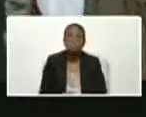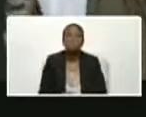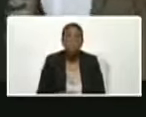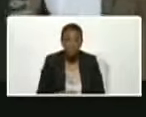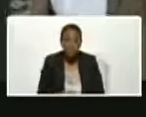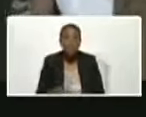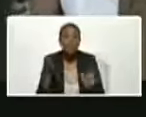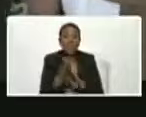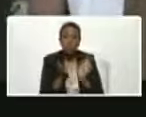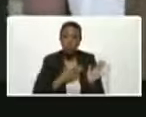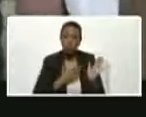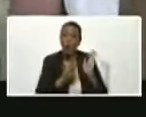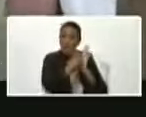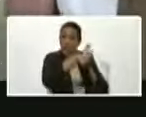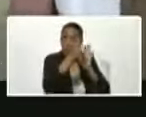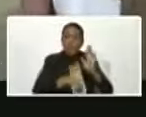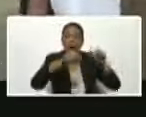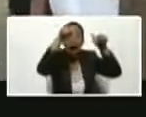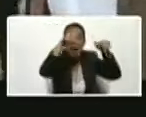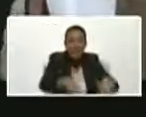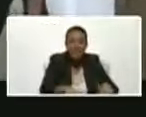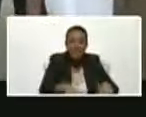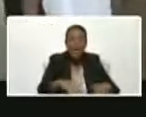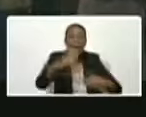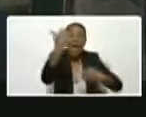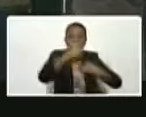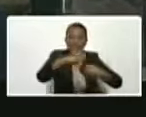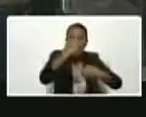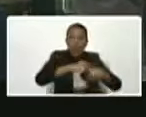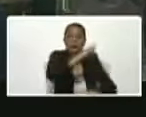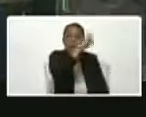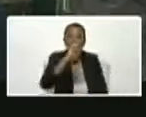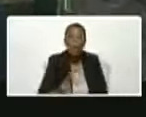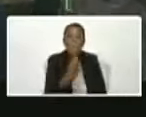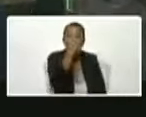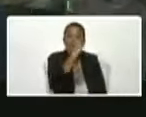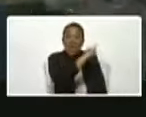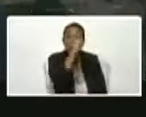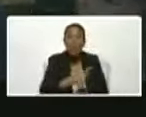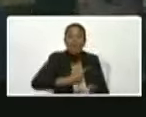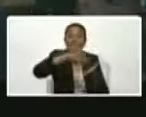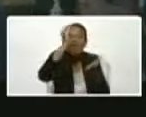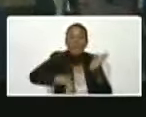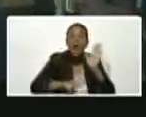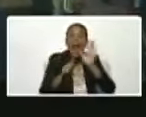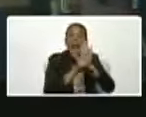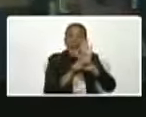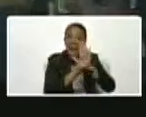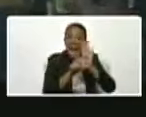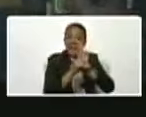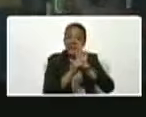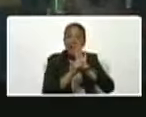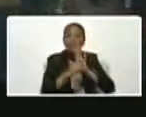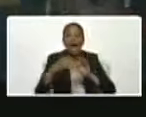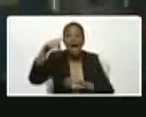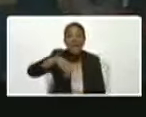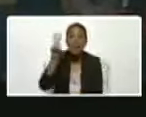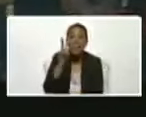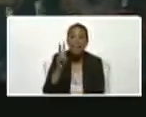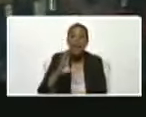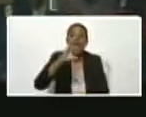y quise firmar en cabima primera vez en la vida que se fir una ley de la República en